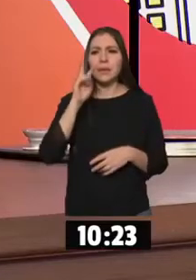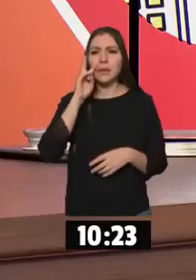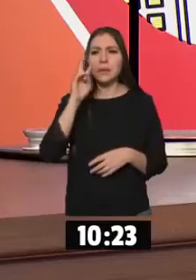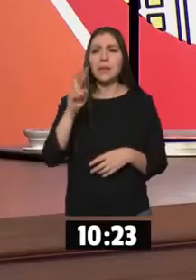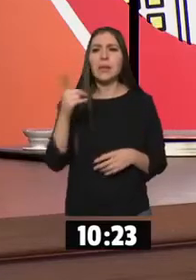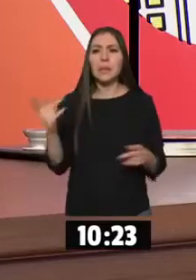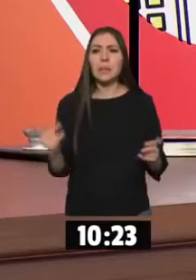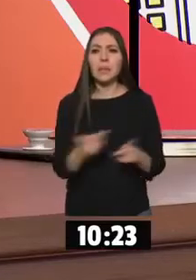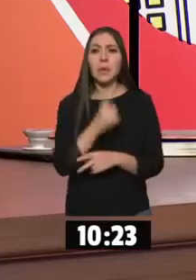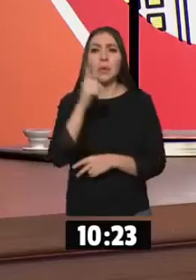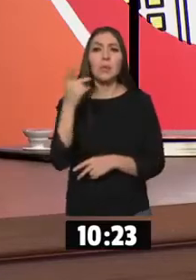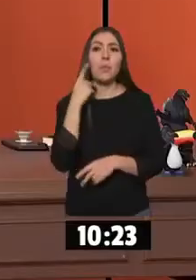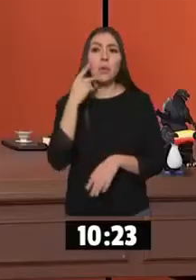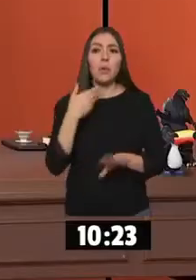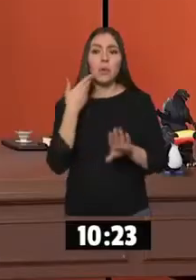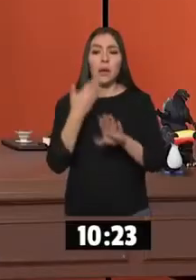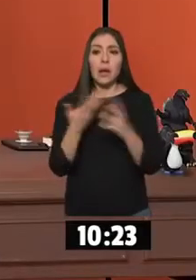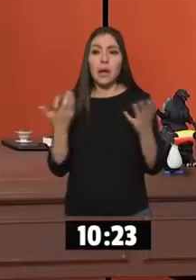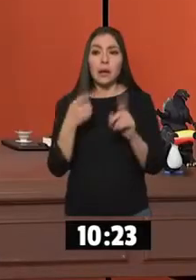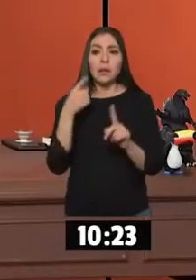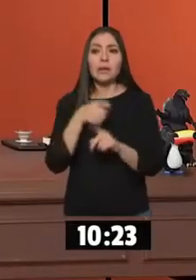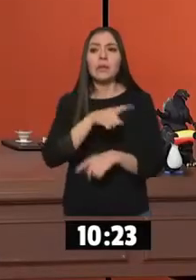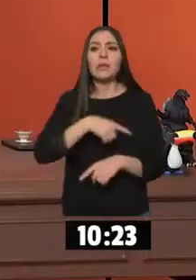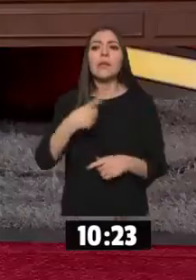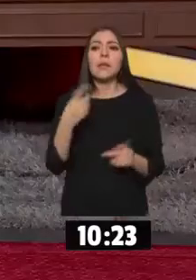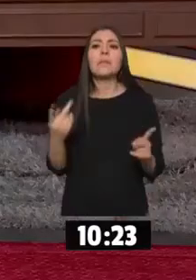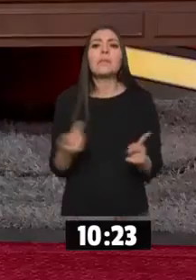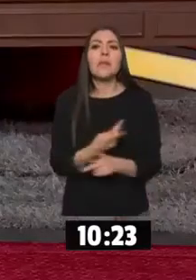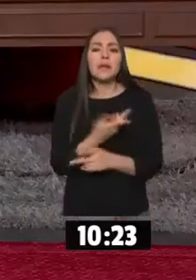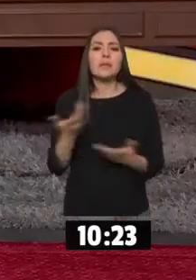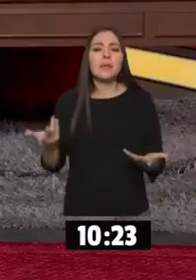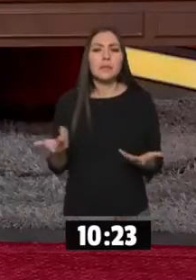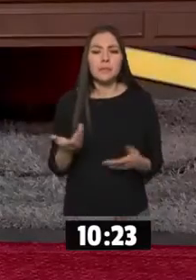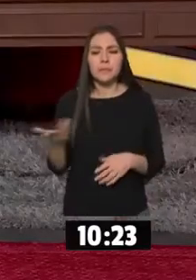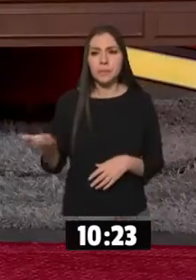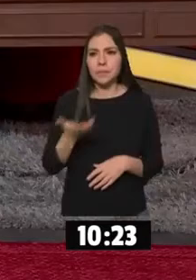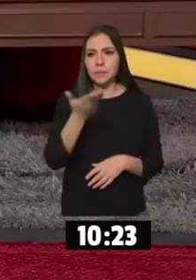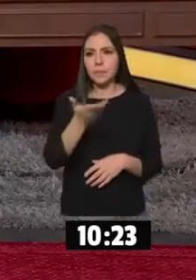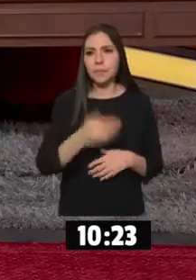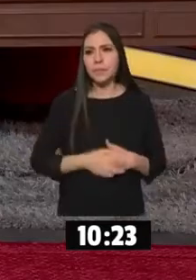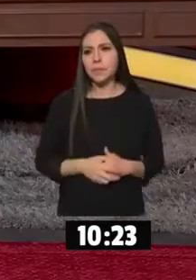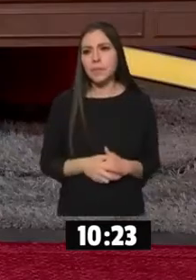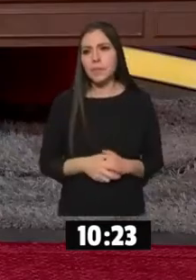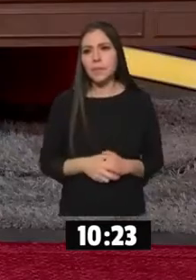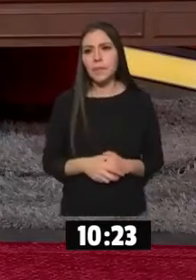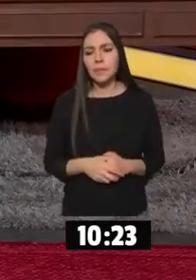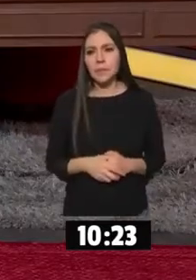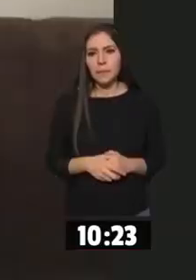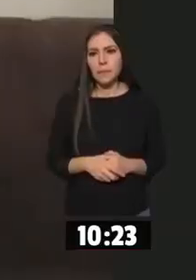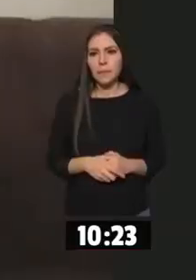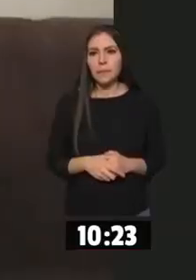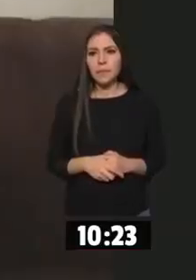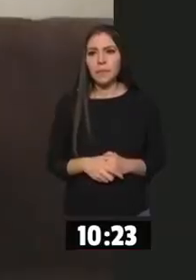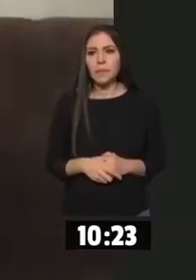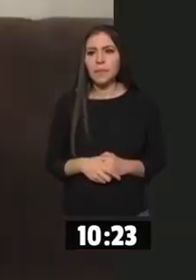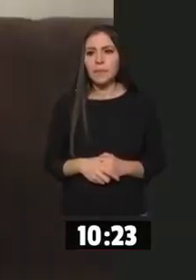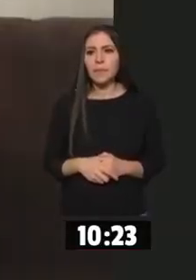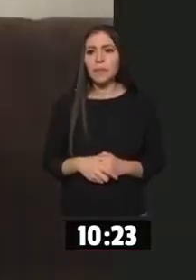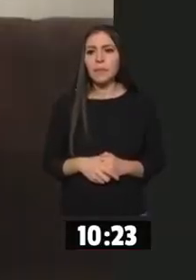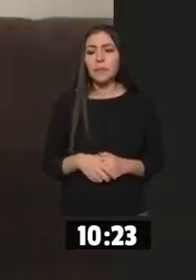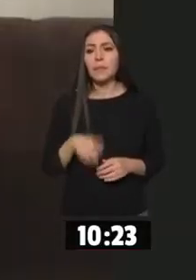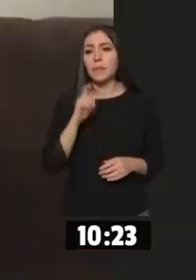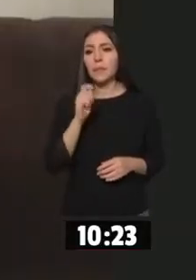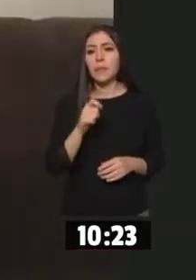un político, pues uno, ¿qué puede esperar? Así es. Adelante. Claro, tener autoridades vulnerables significará tener